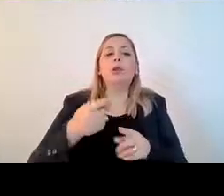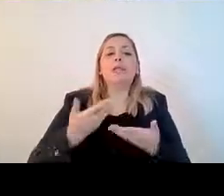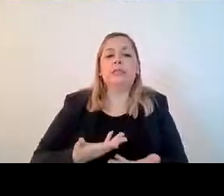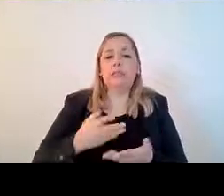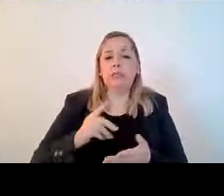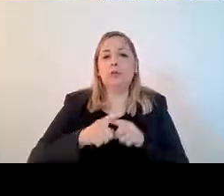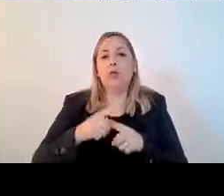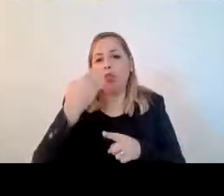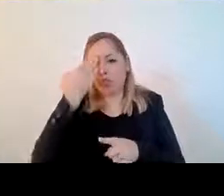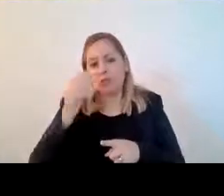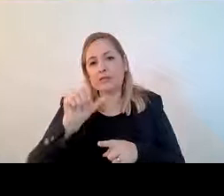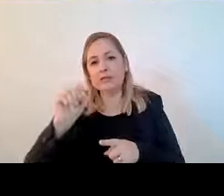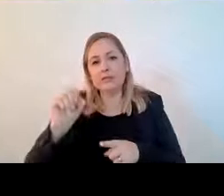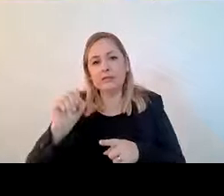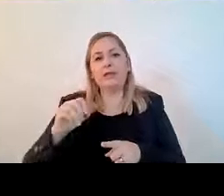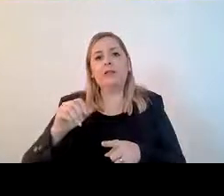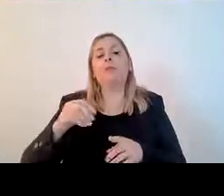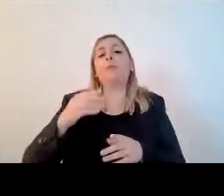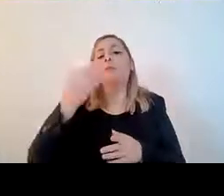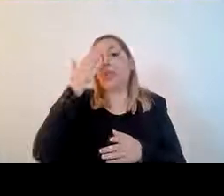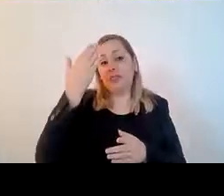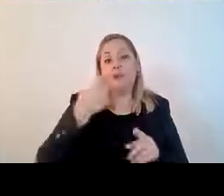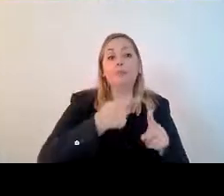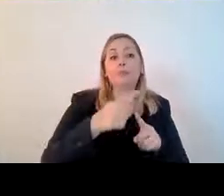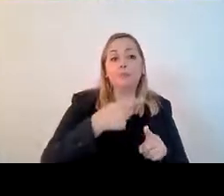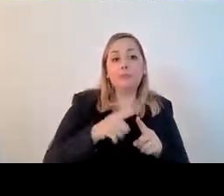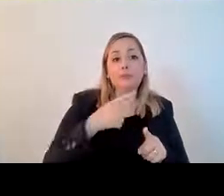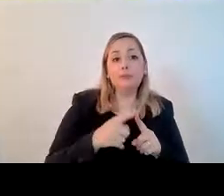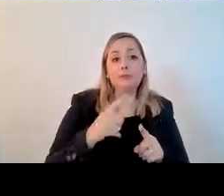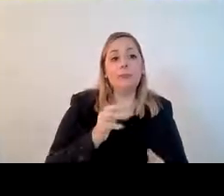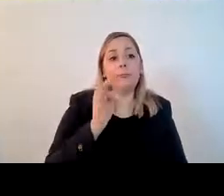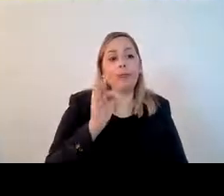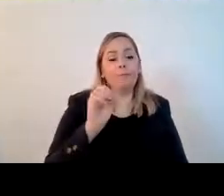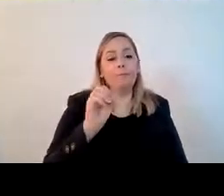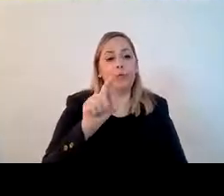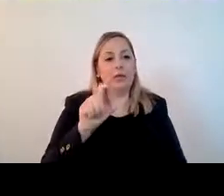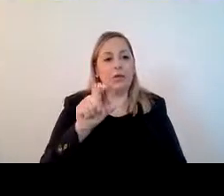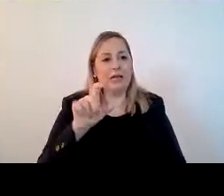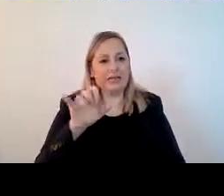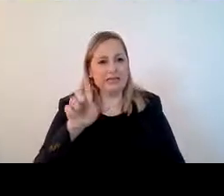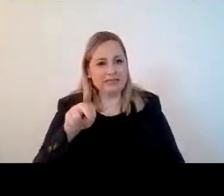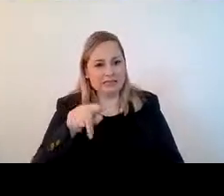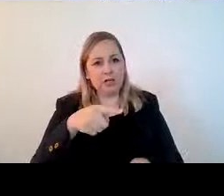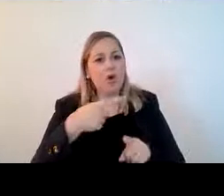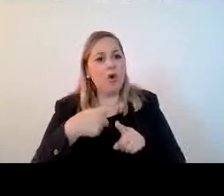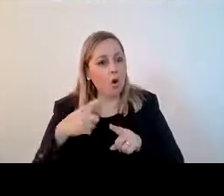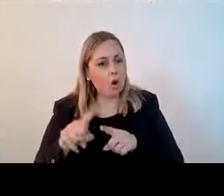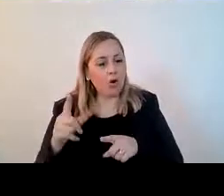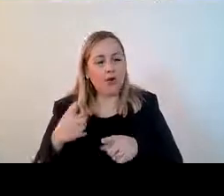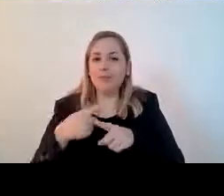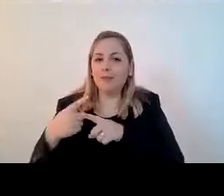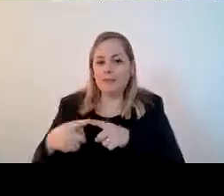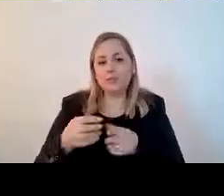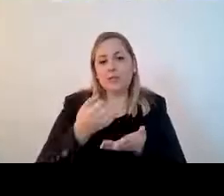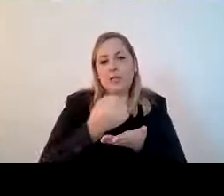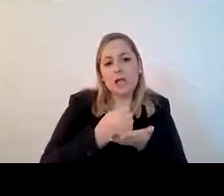12 horas, que tiene una gran diversidad de cápsulas que funcionan en forma muy original, que no es el